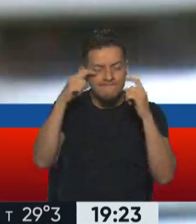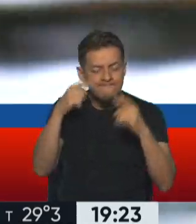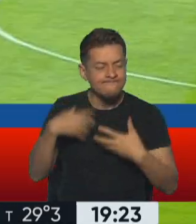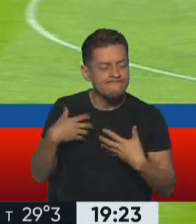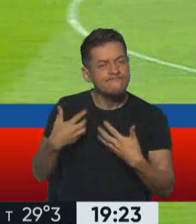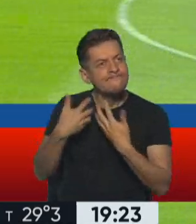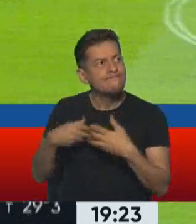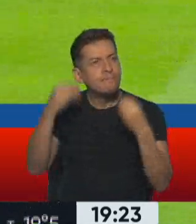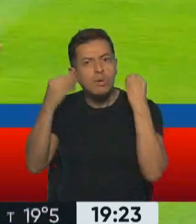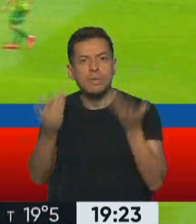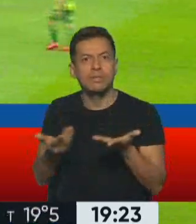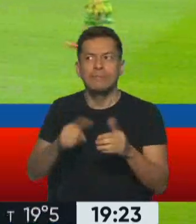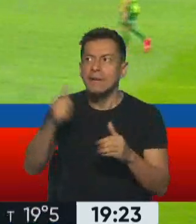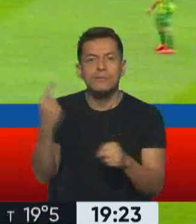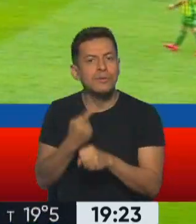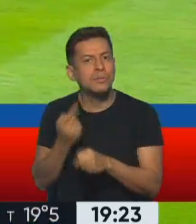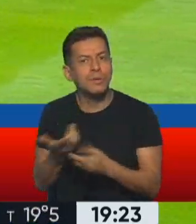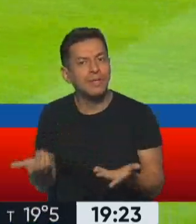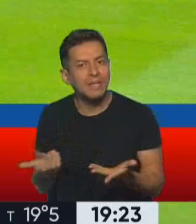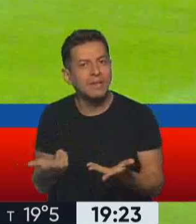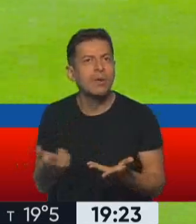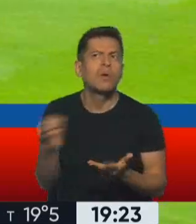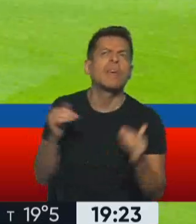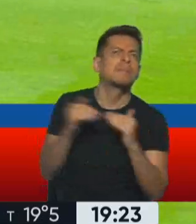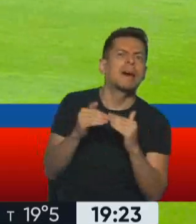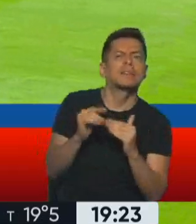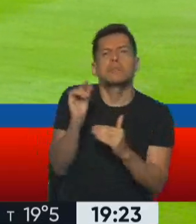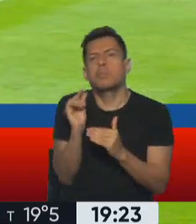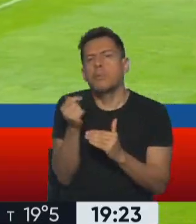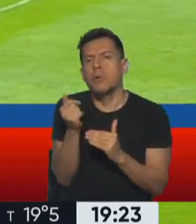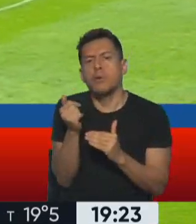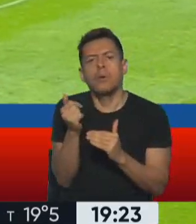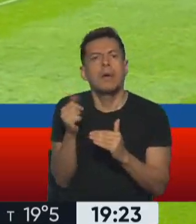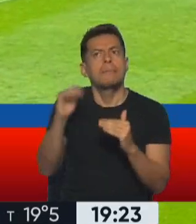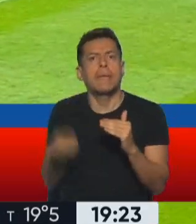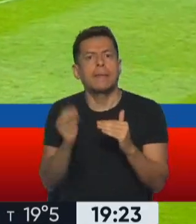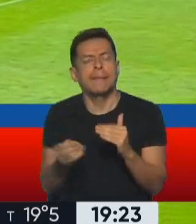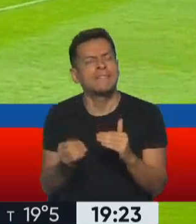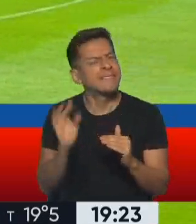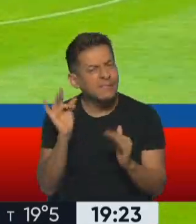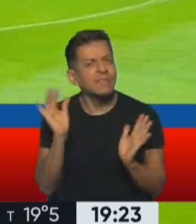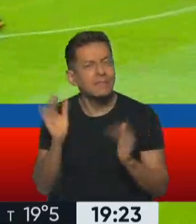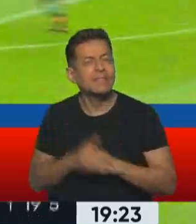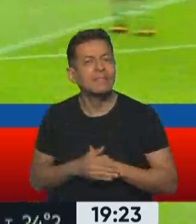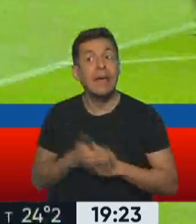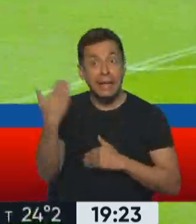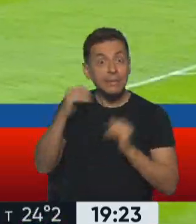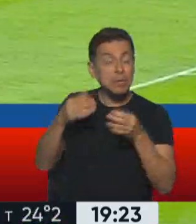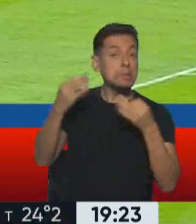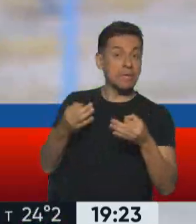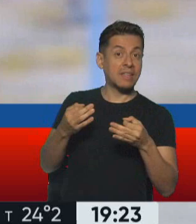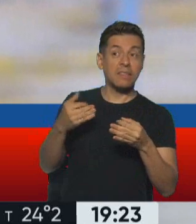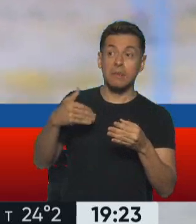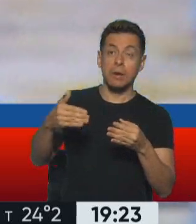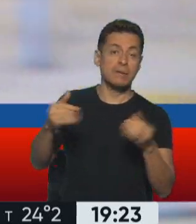más allá de alguna que otra victoria algún empate que rescató después fueron todas arrancó muy difícil arrancar lo hubiera prometido